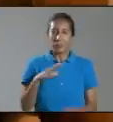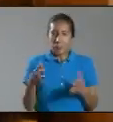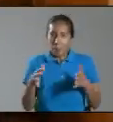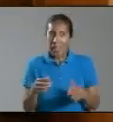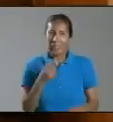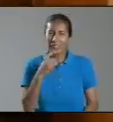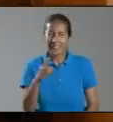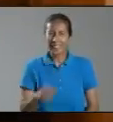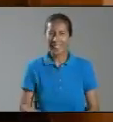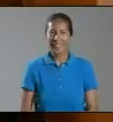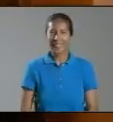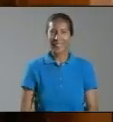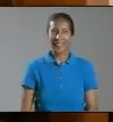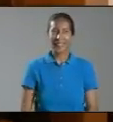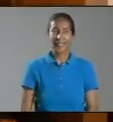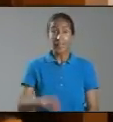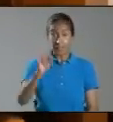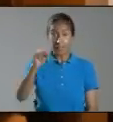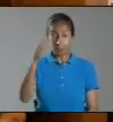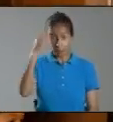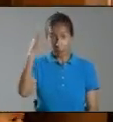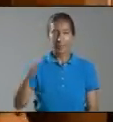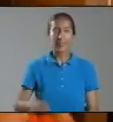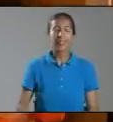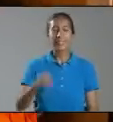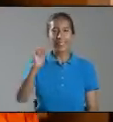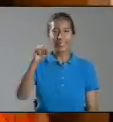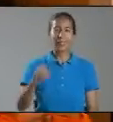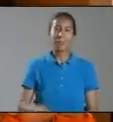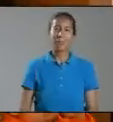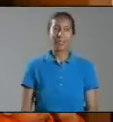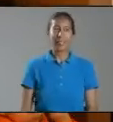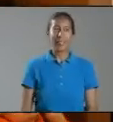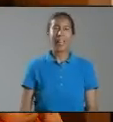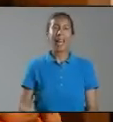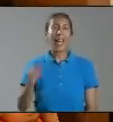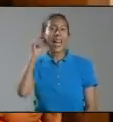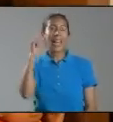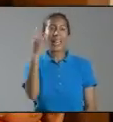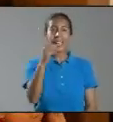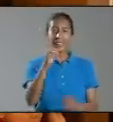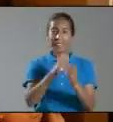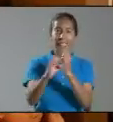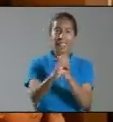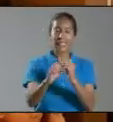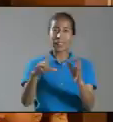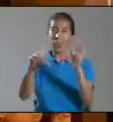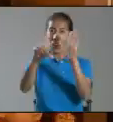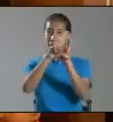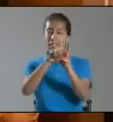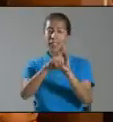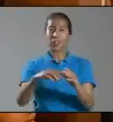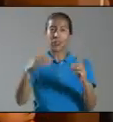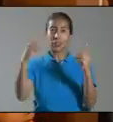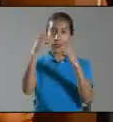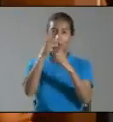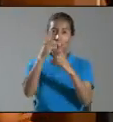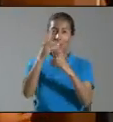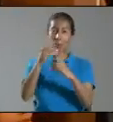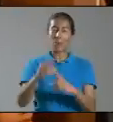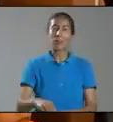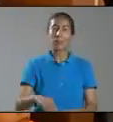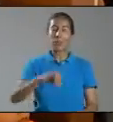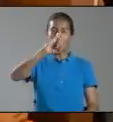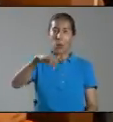Va. Pero sí lo sabes. Dale, pues. Sí, señor. Génesis, Éxodo, Levítico, Número, Deuteronomio,